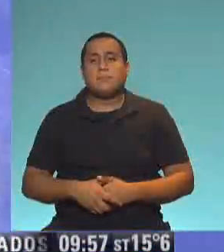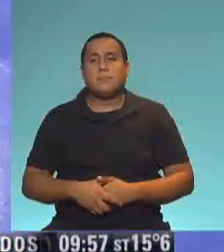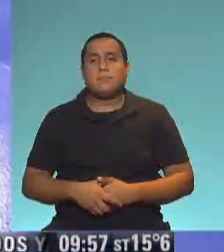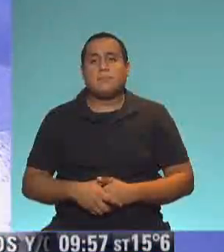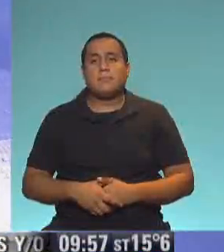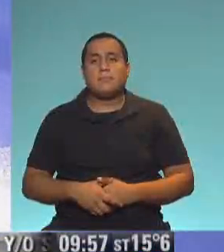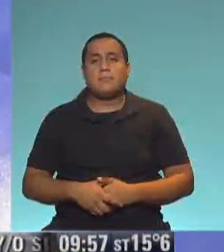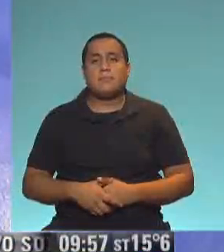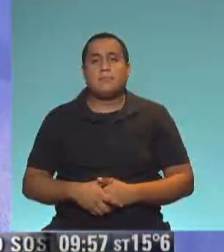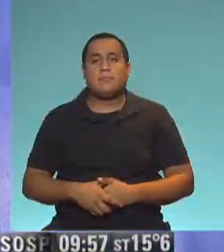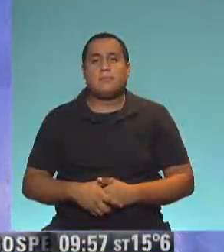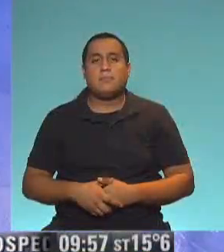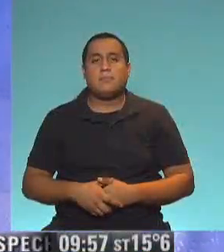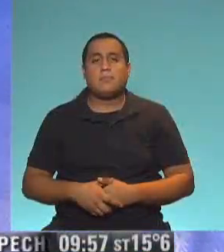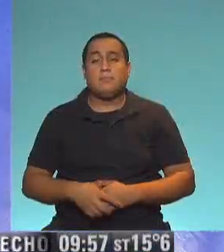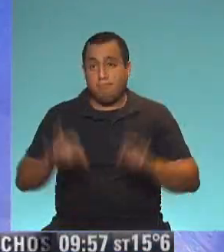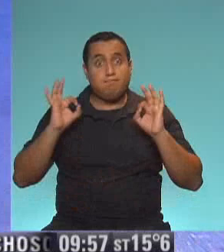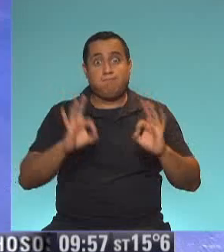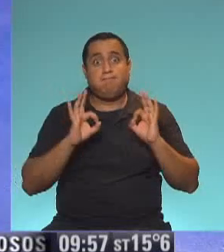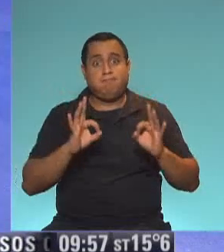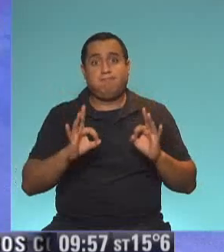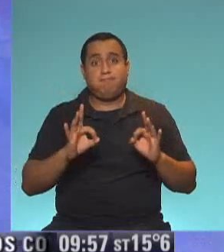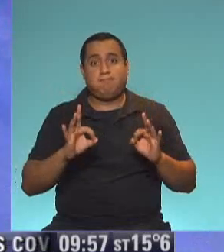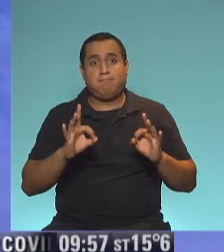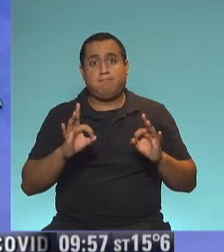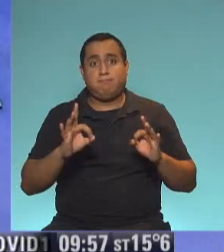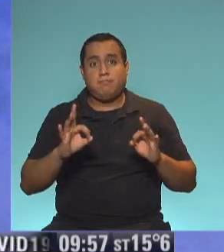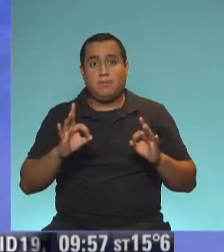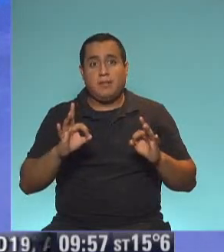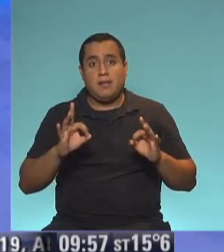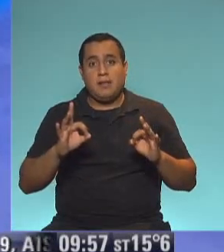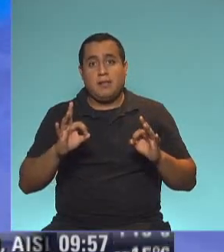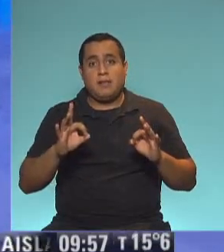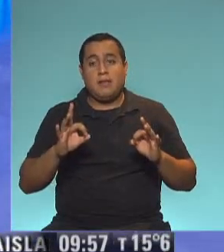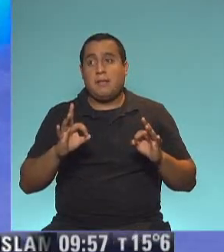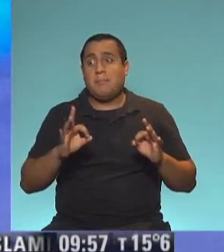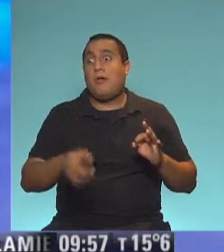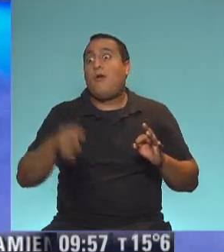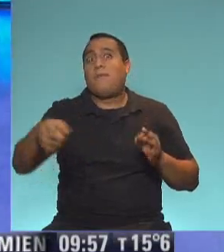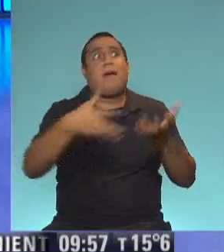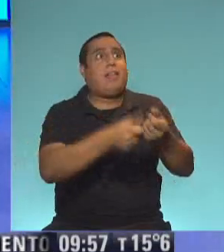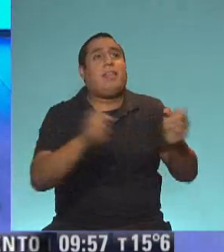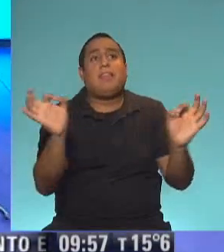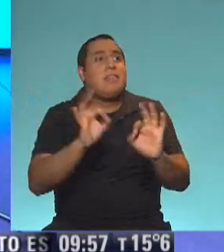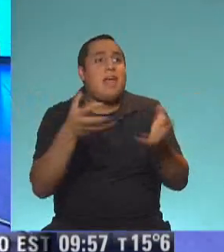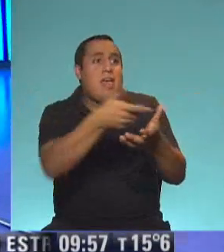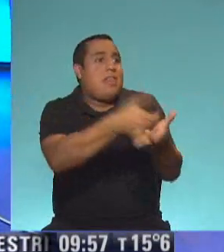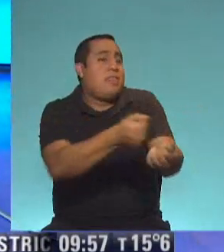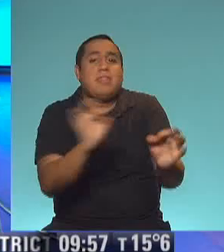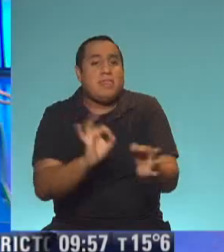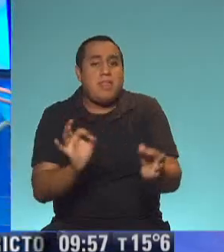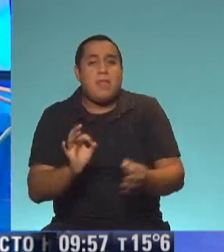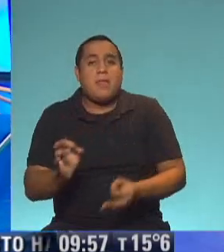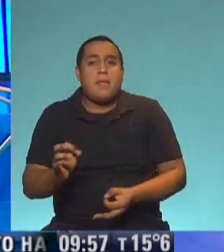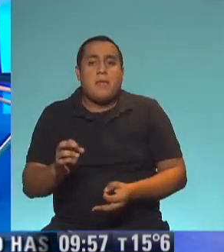Ahí va. Ahí está. Pero me tiró la soga, pero no la agarró, señora bombera. Por favor. Es imposible que pueda